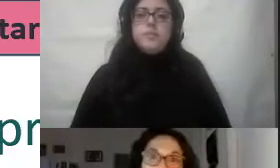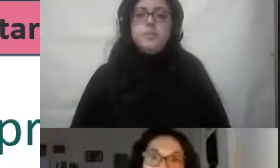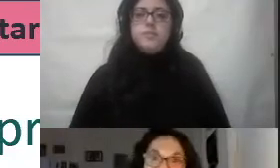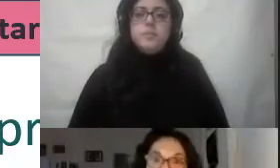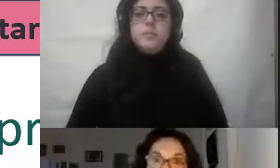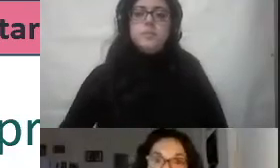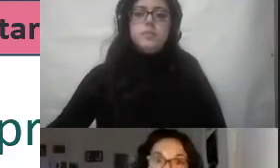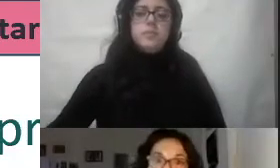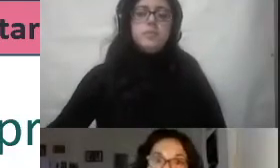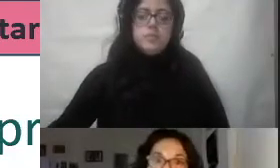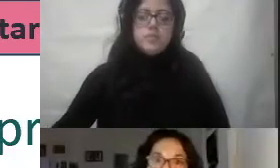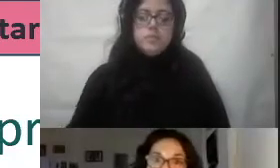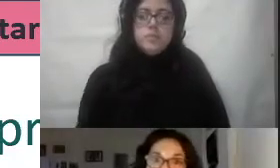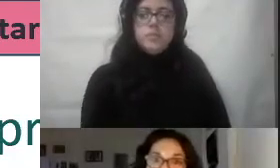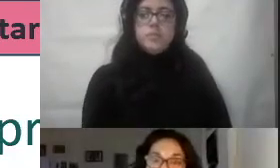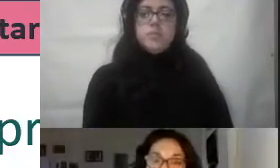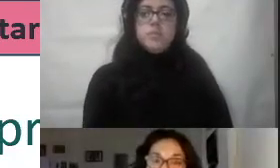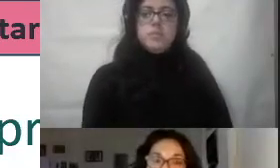Ahora,